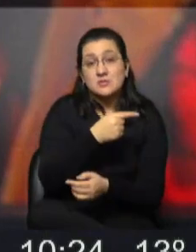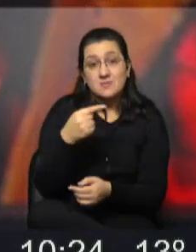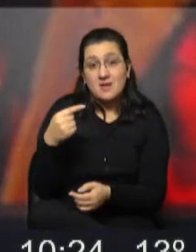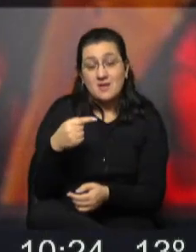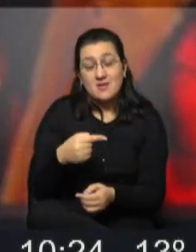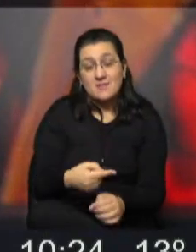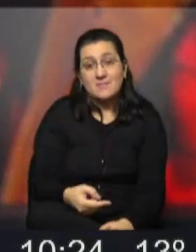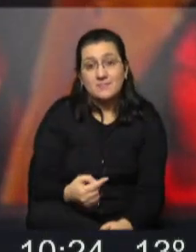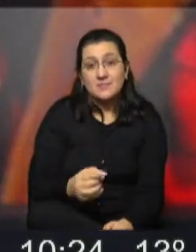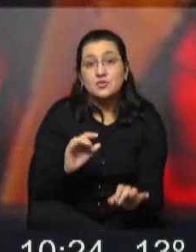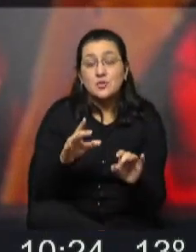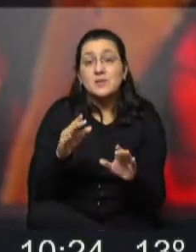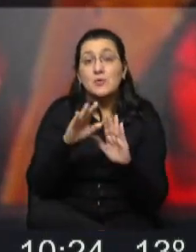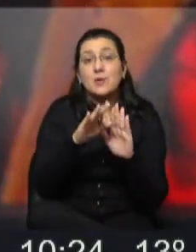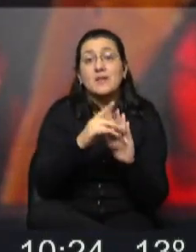arriba.